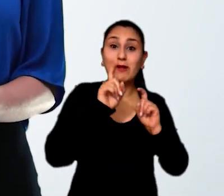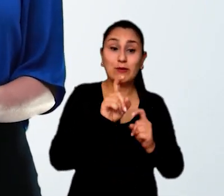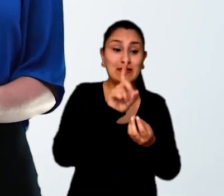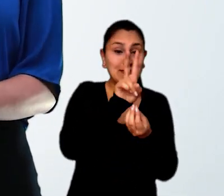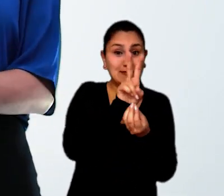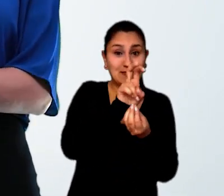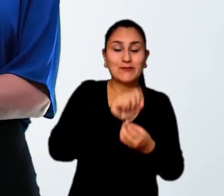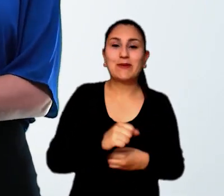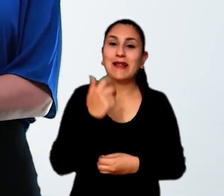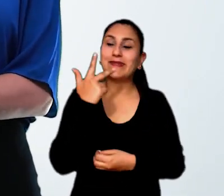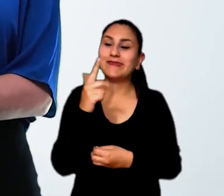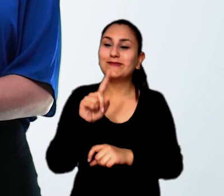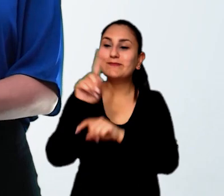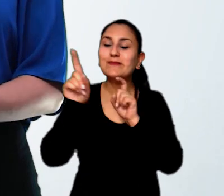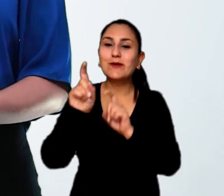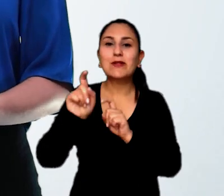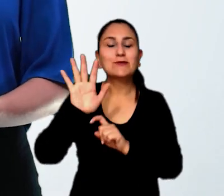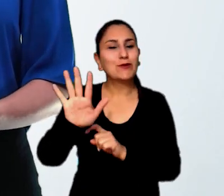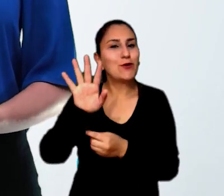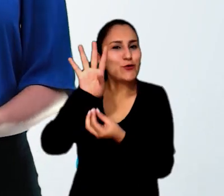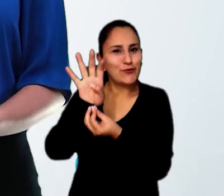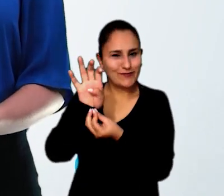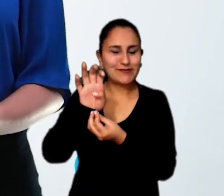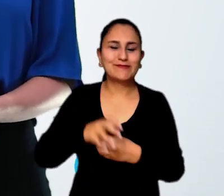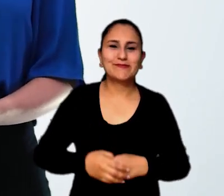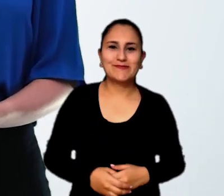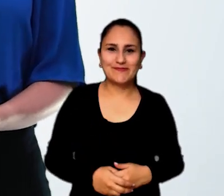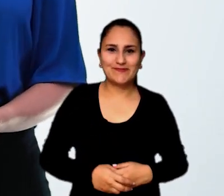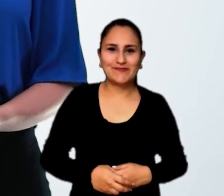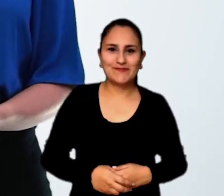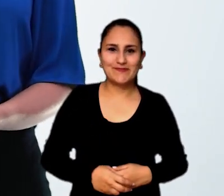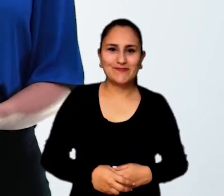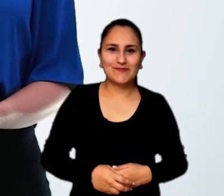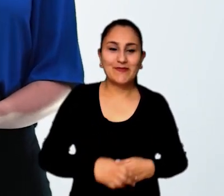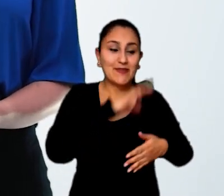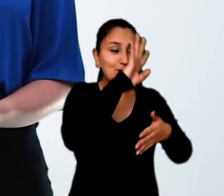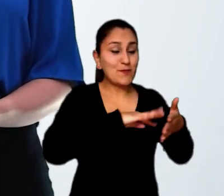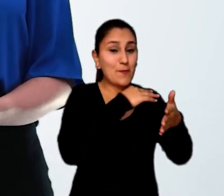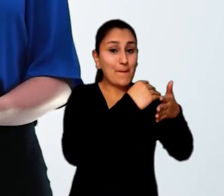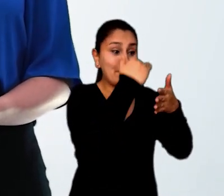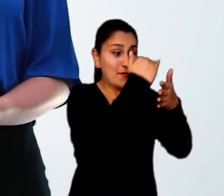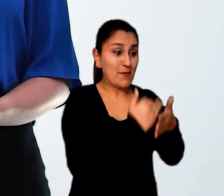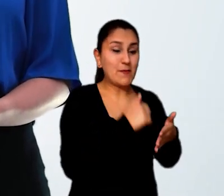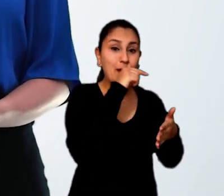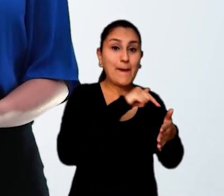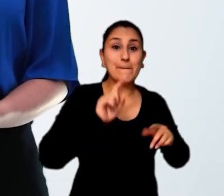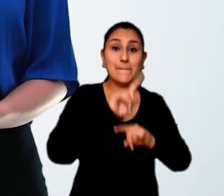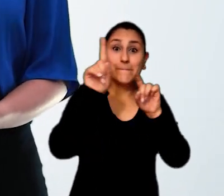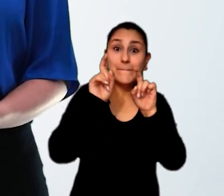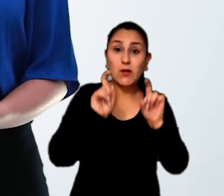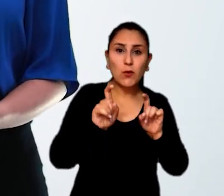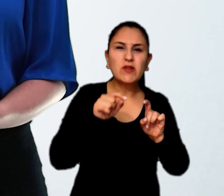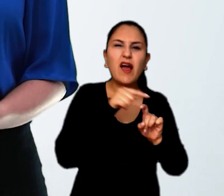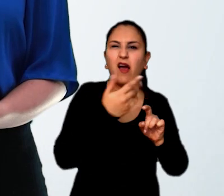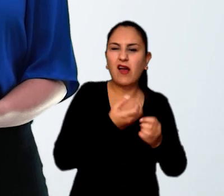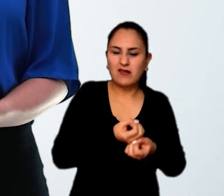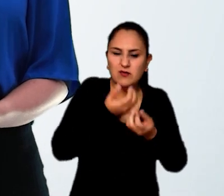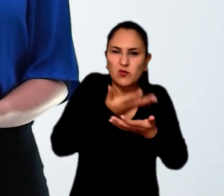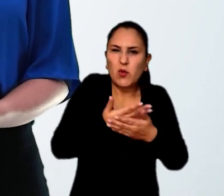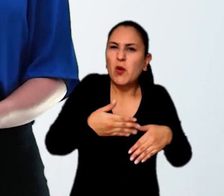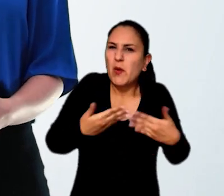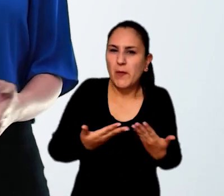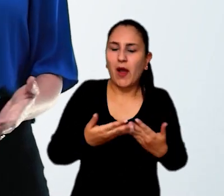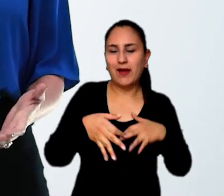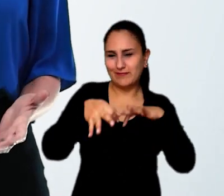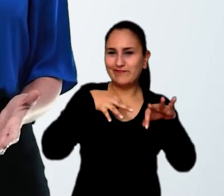grado séptimo y tres preguntas para grado noveno las rúbricas para cada pregunta abierta se estructuran de la siguiente manera